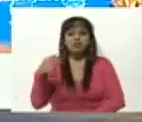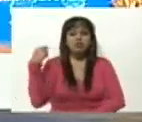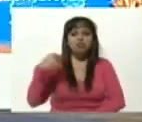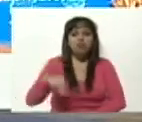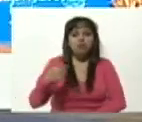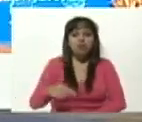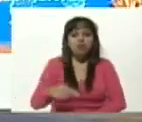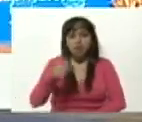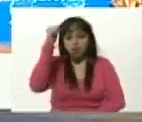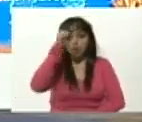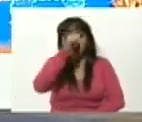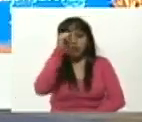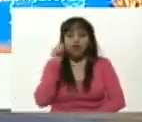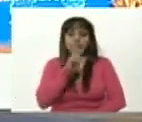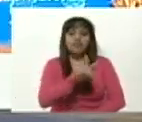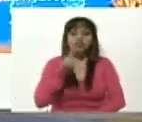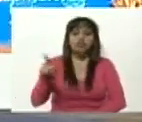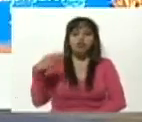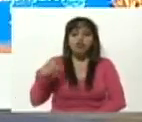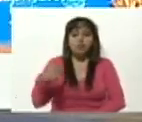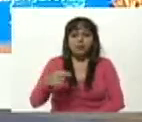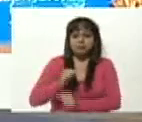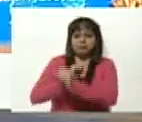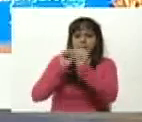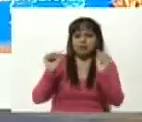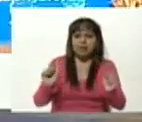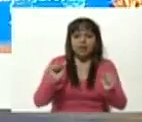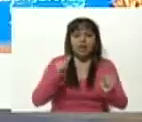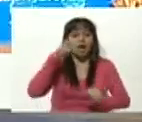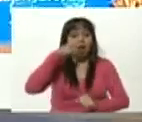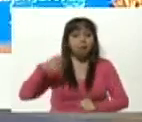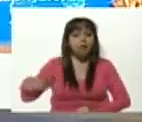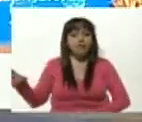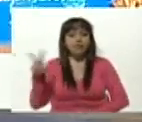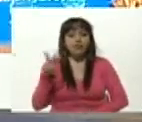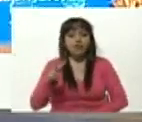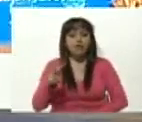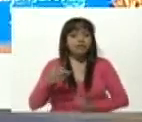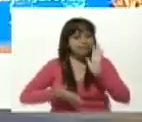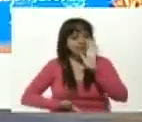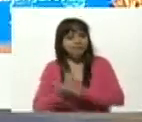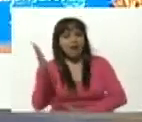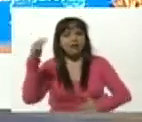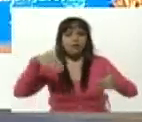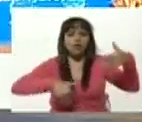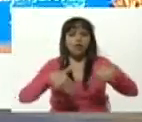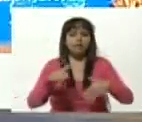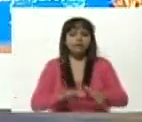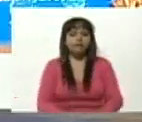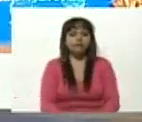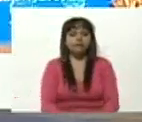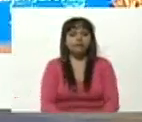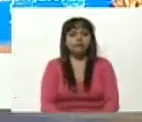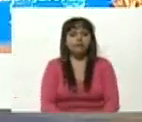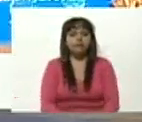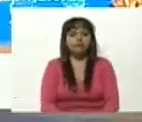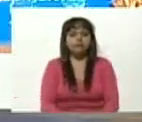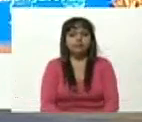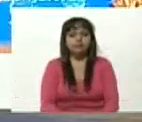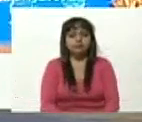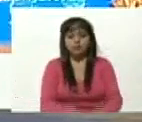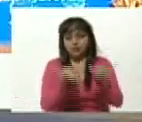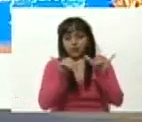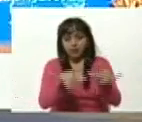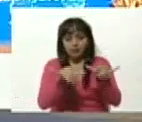noviembre, domingo 21 de noviembre, amaneciendo, el pueblo de Venezuela a votar. Y